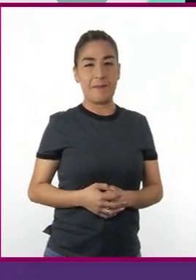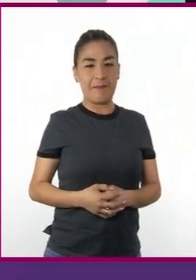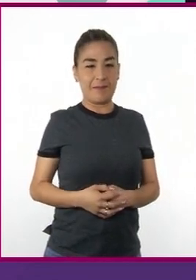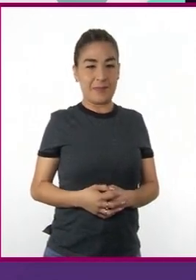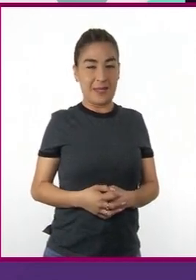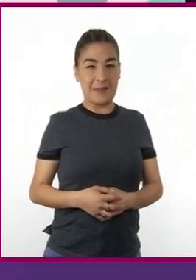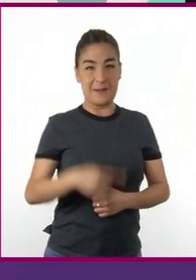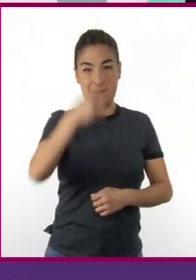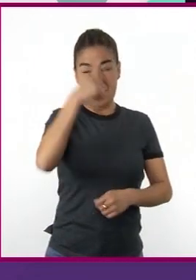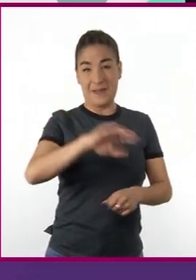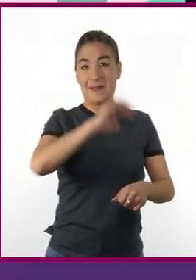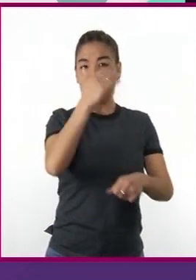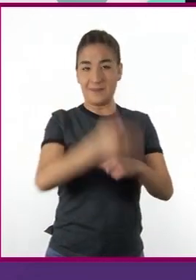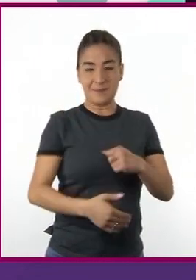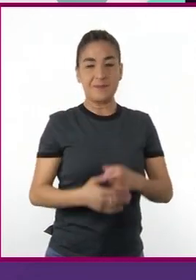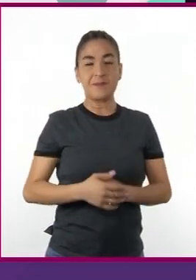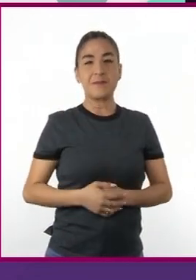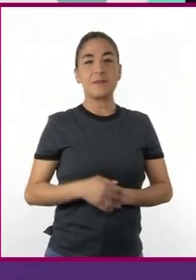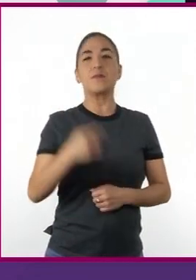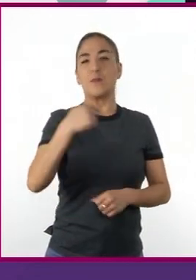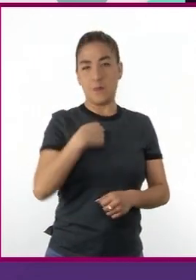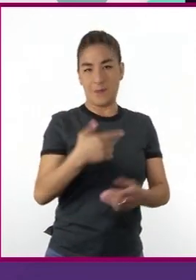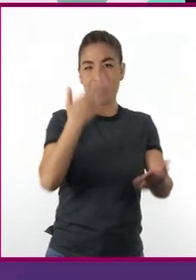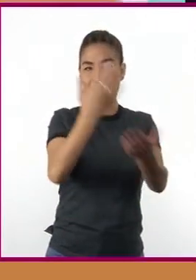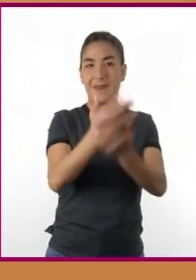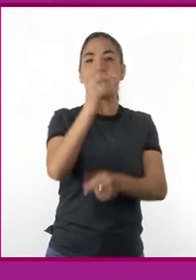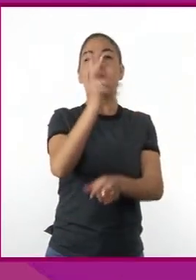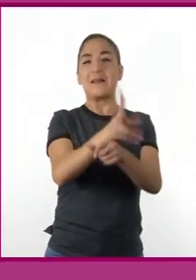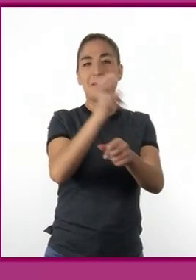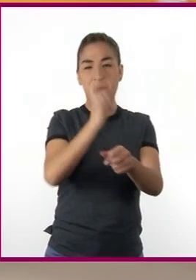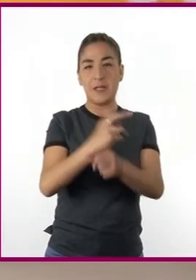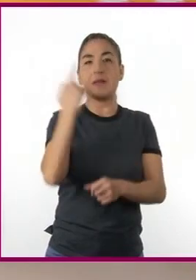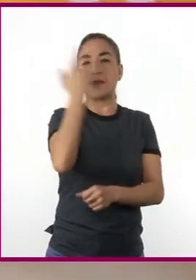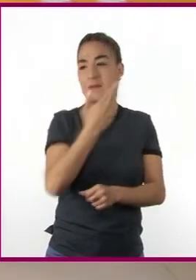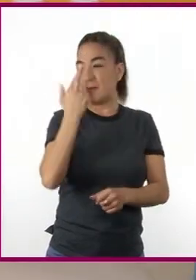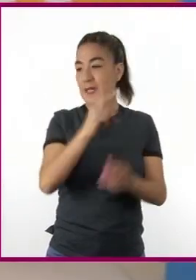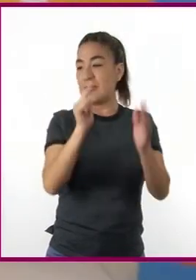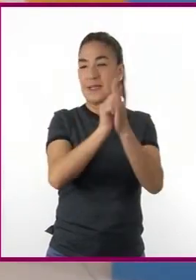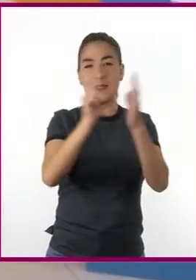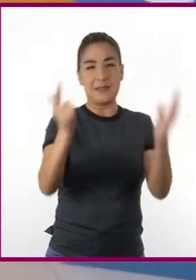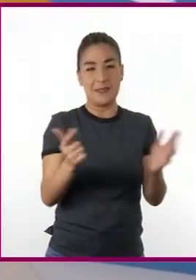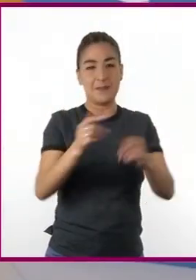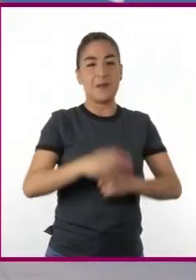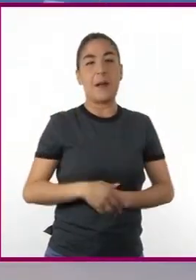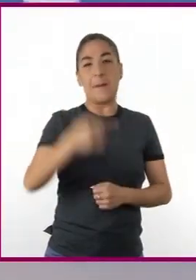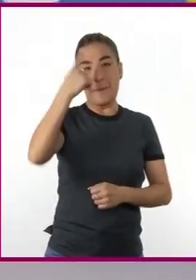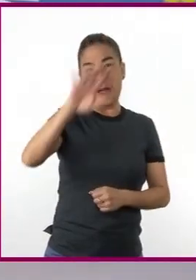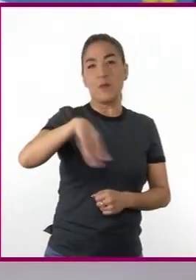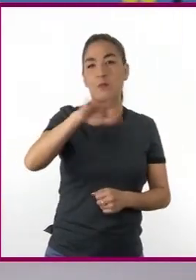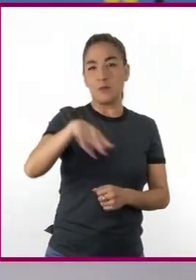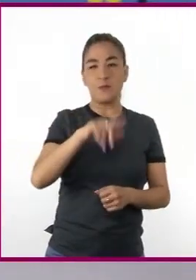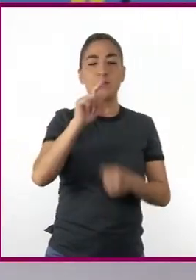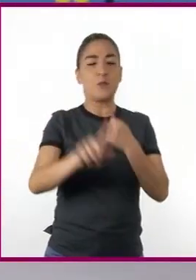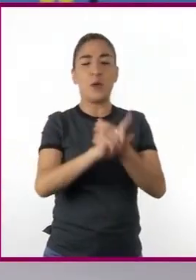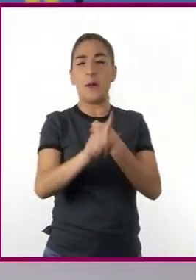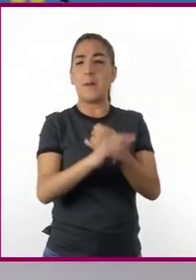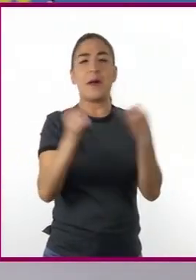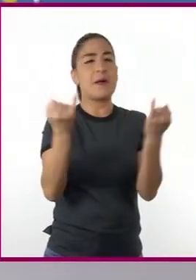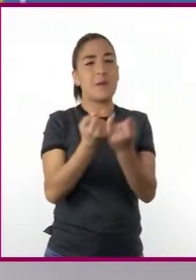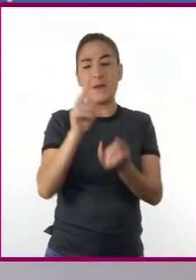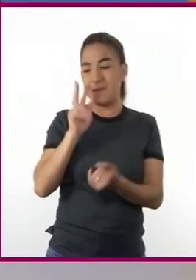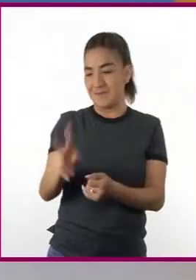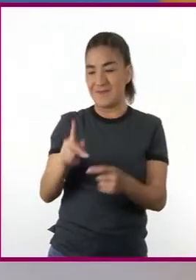Para terminar, las y los invito a revisar su libro de texto para buscar problemas similares.